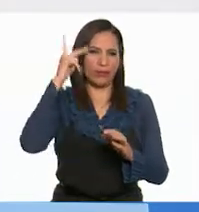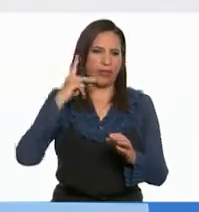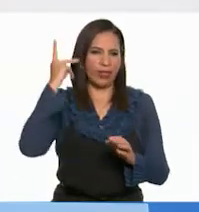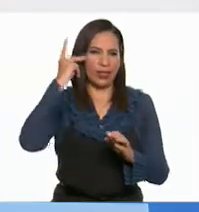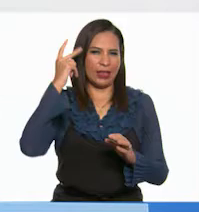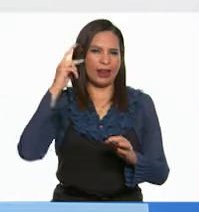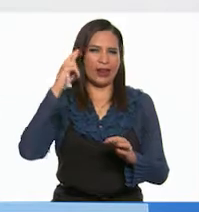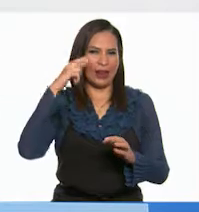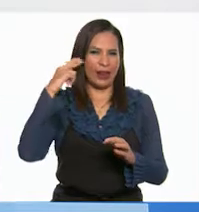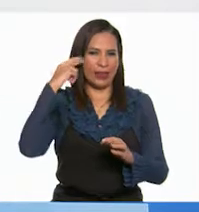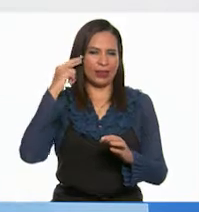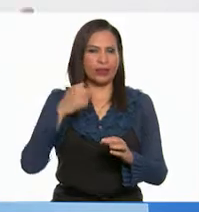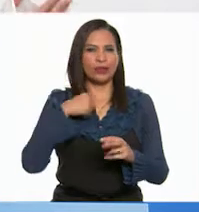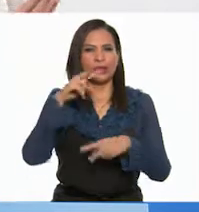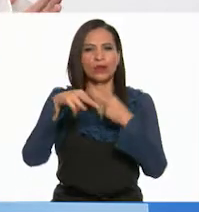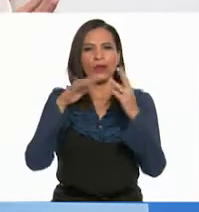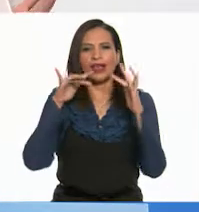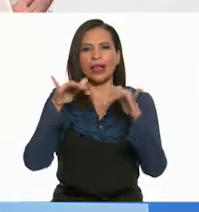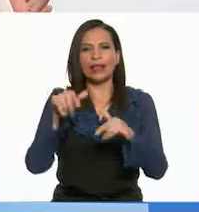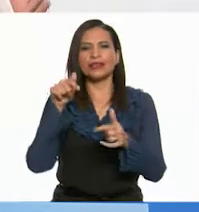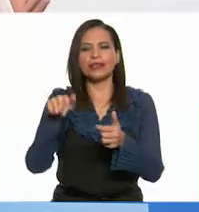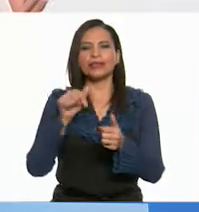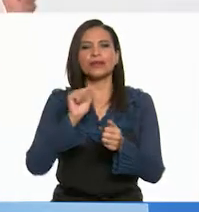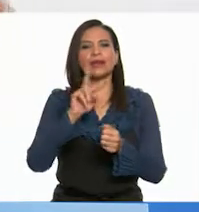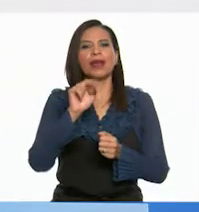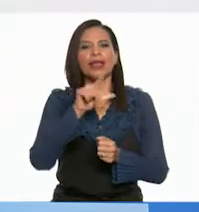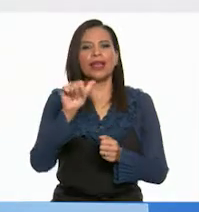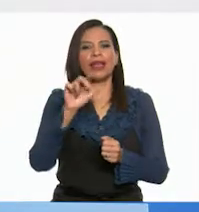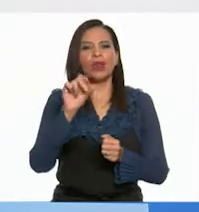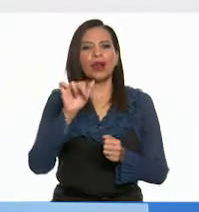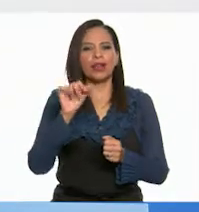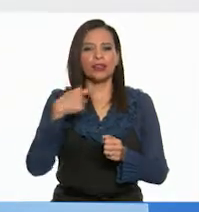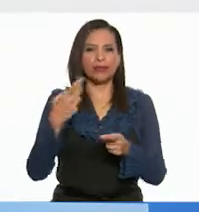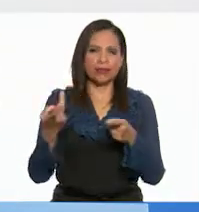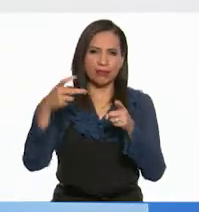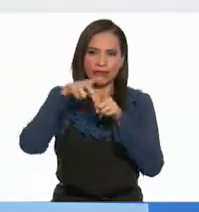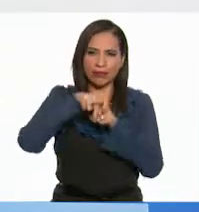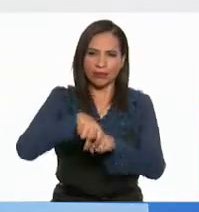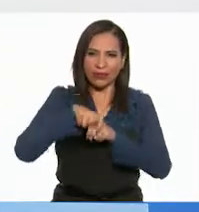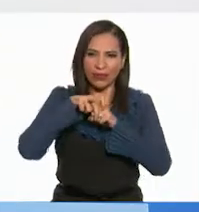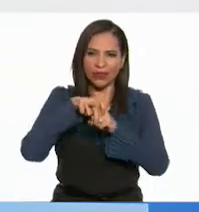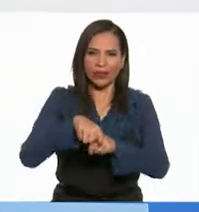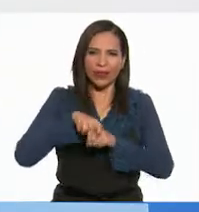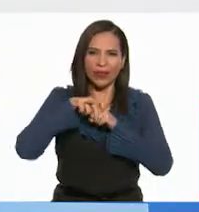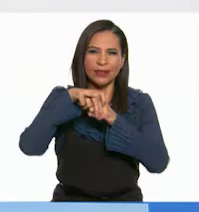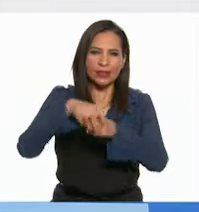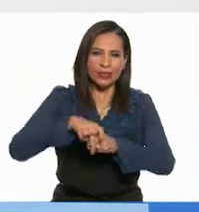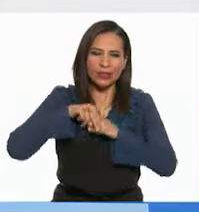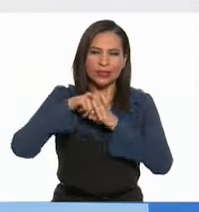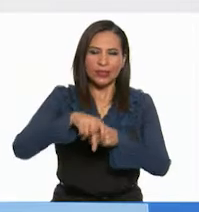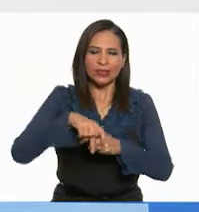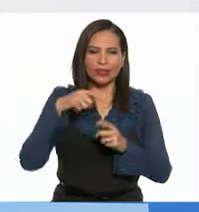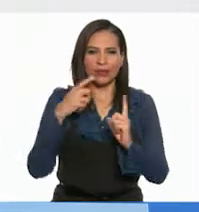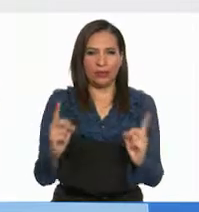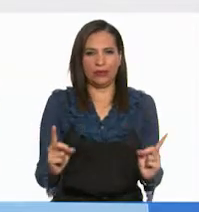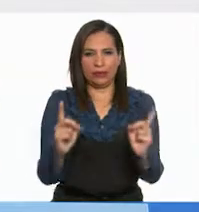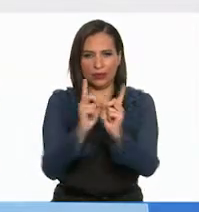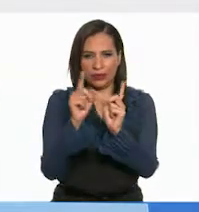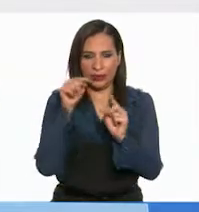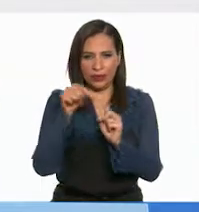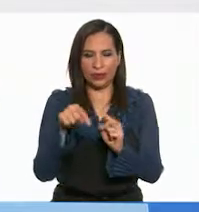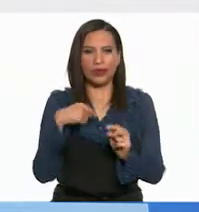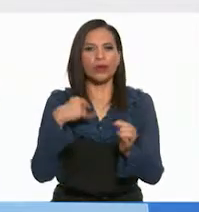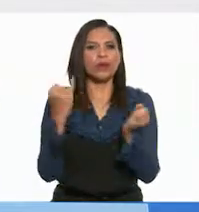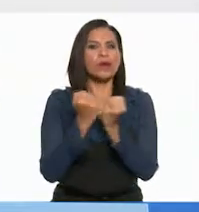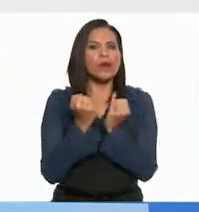supe que se dirigía a Valladolid, yo tomé mi caballo y me apresuré para encontrarme con él, ya